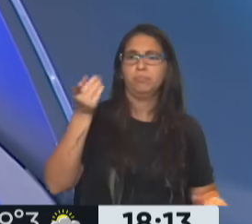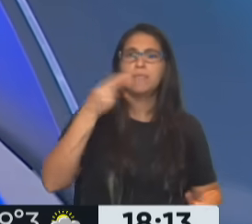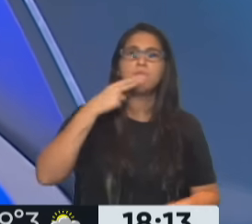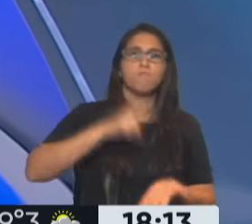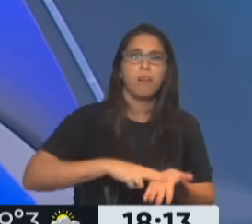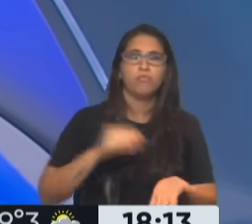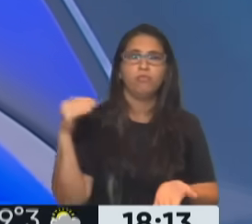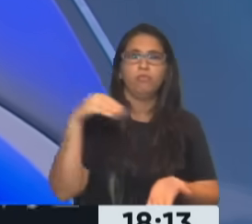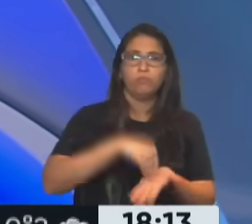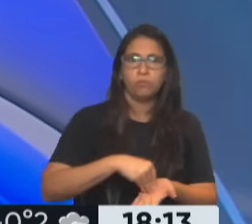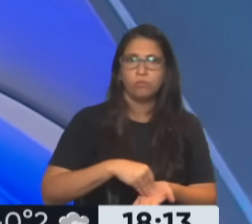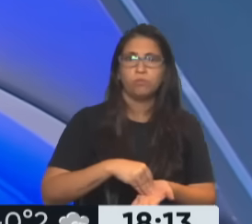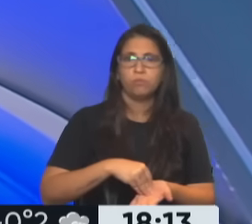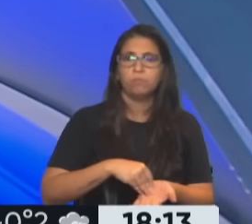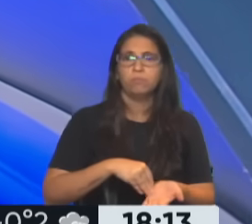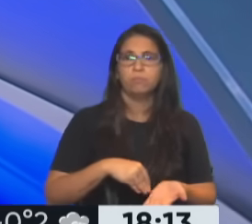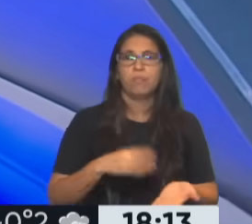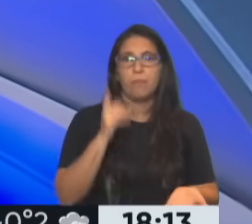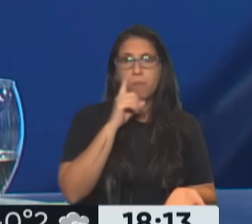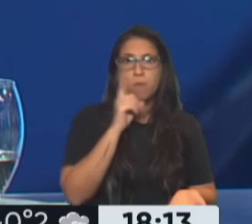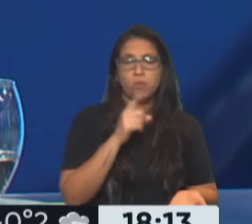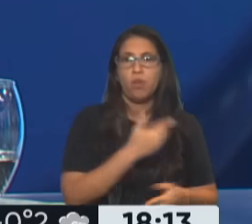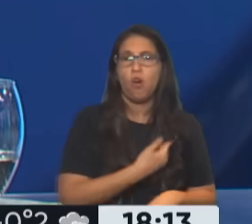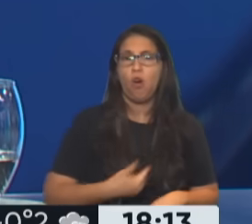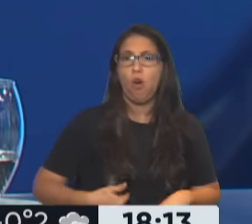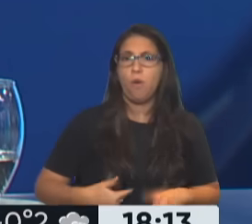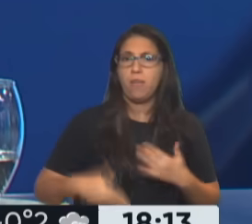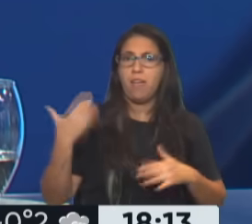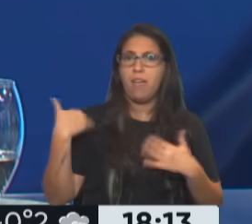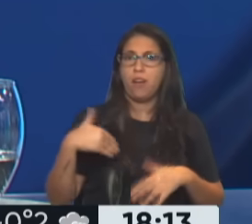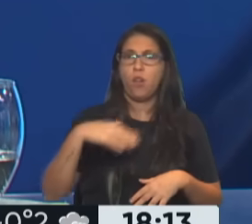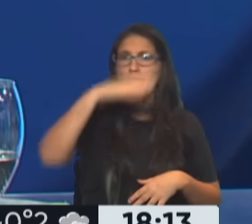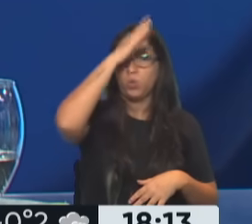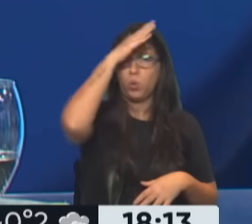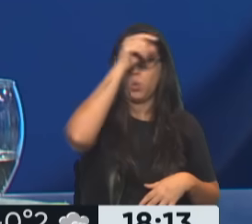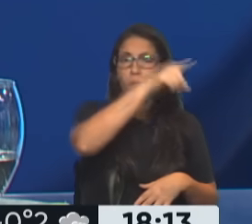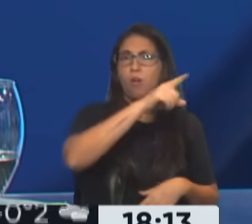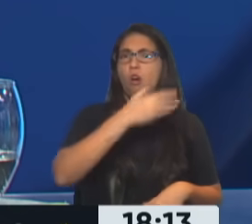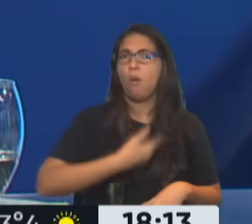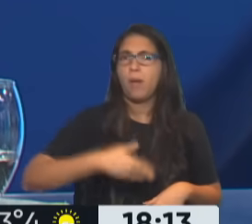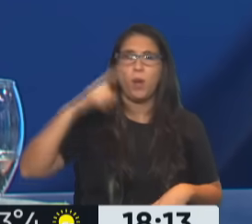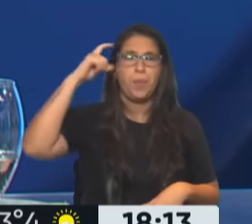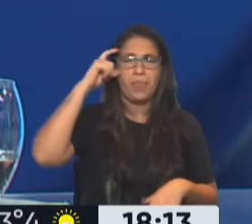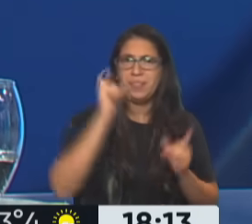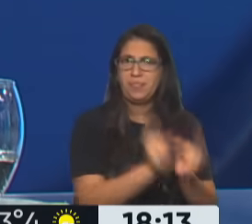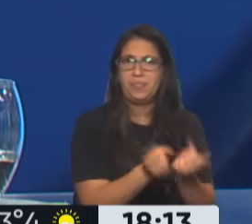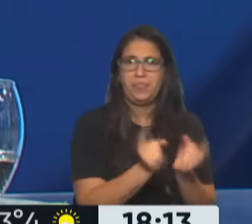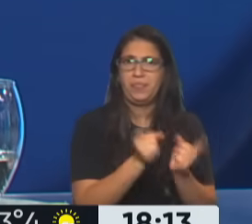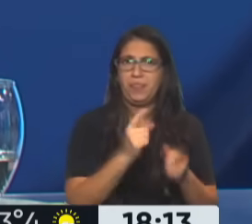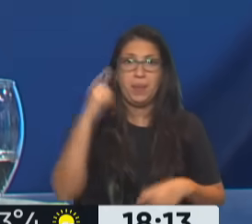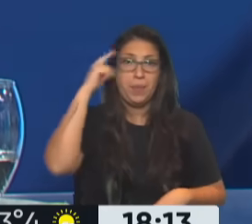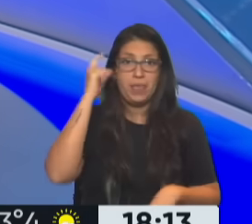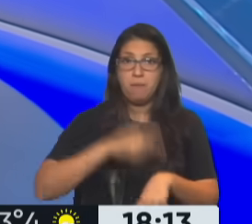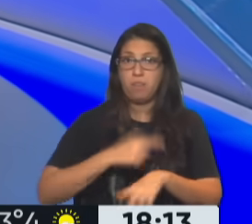impuestos, más aranceles, que hay que decir que durante el gobierno, si bien esto fue durante el gobierno de Donald Trump, durante el gobierno de Biden se mantuvieron, y de hecho un Biden que en